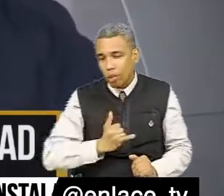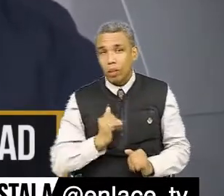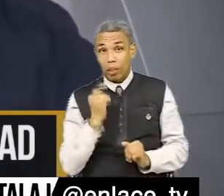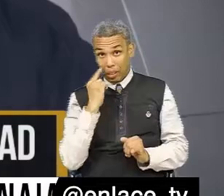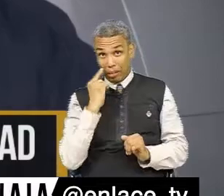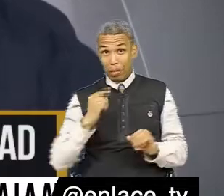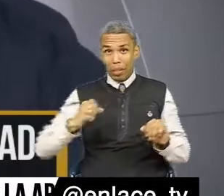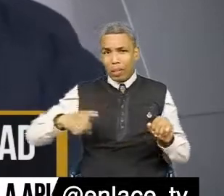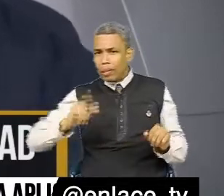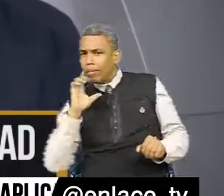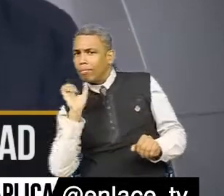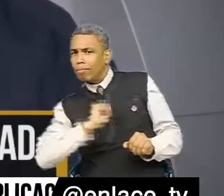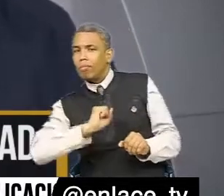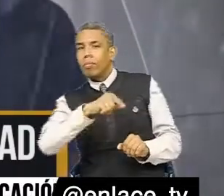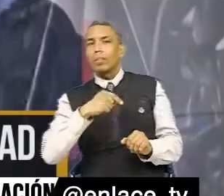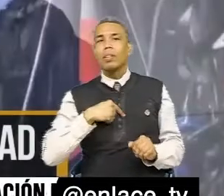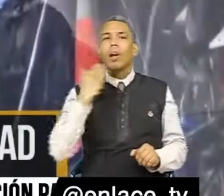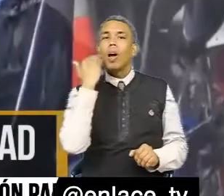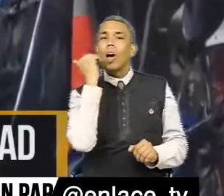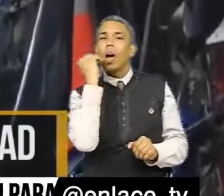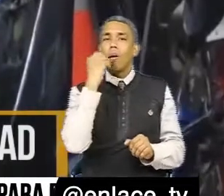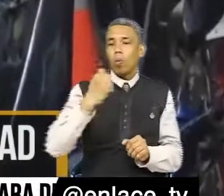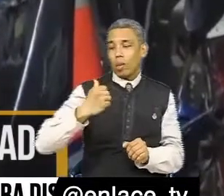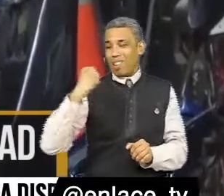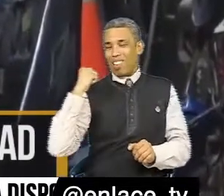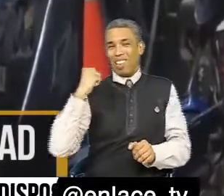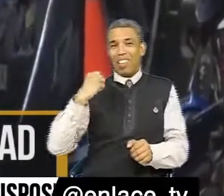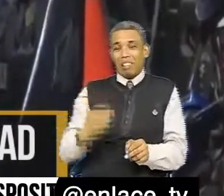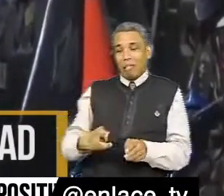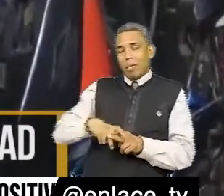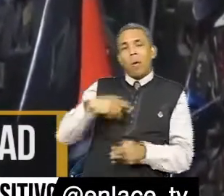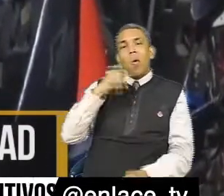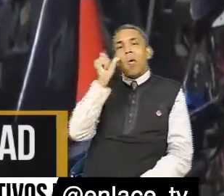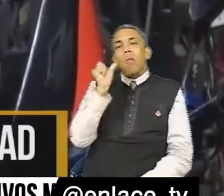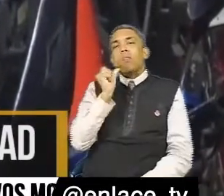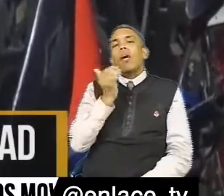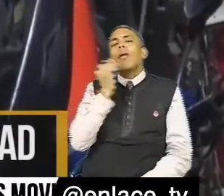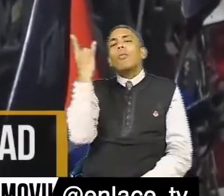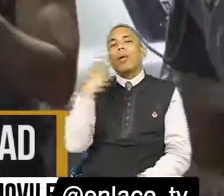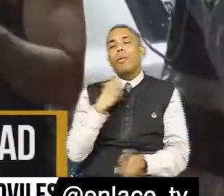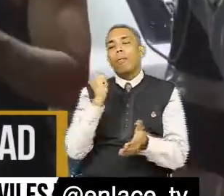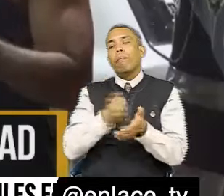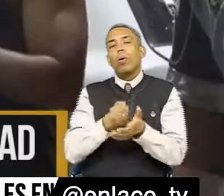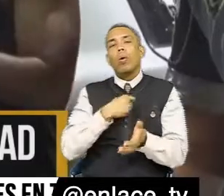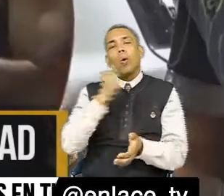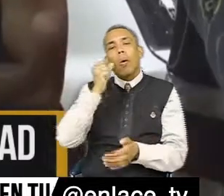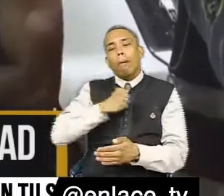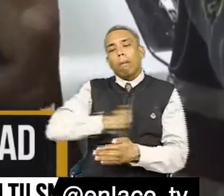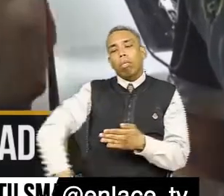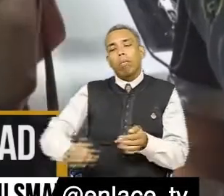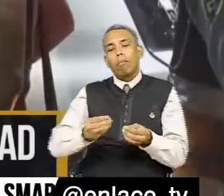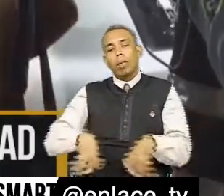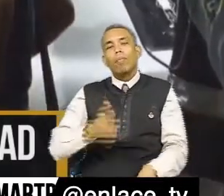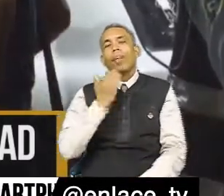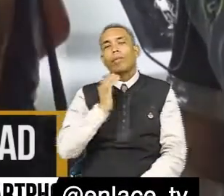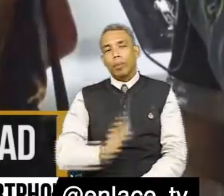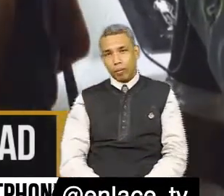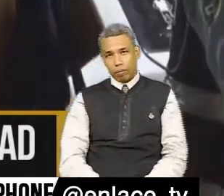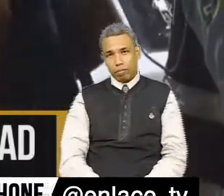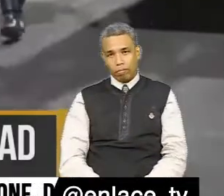estaba se encontraba en ese brazo las sanciones por parte del cuerpo motorizado no son un causal de represar y hacia los conductores en la